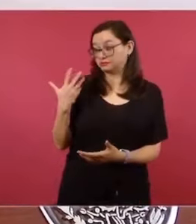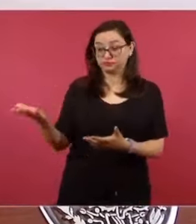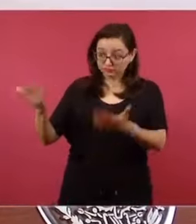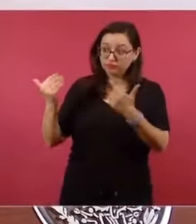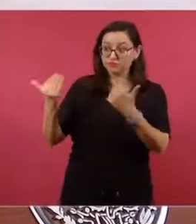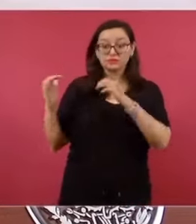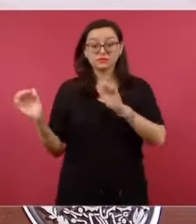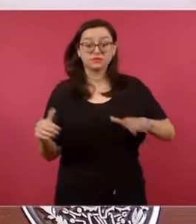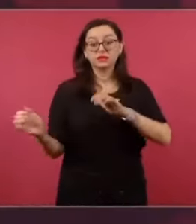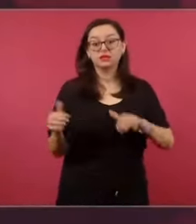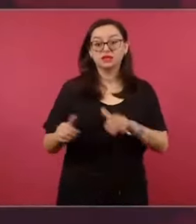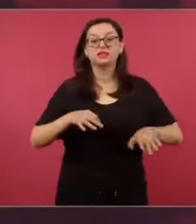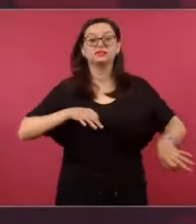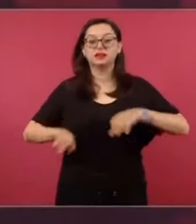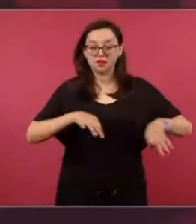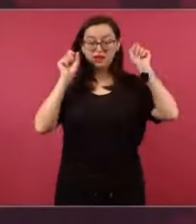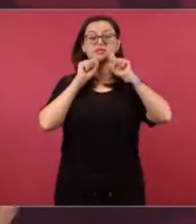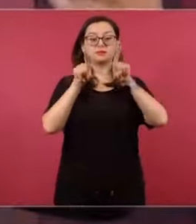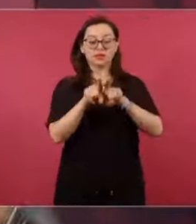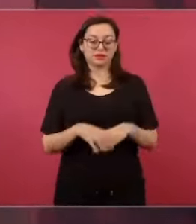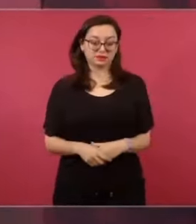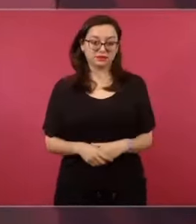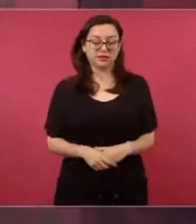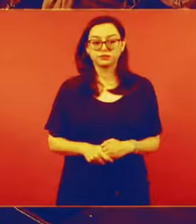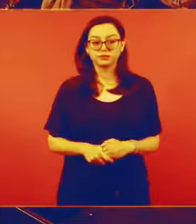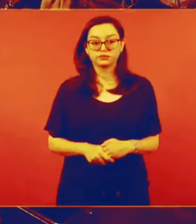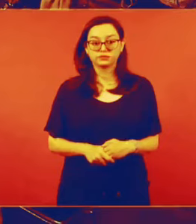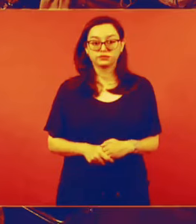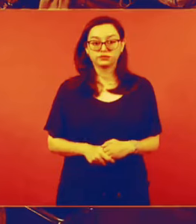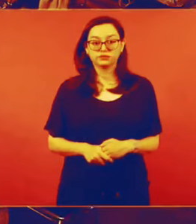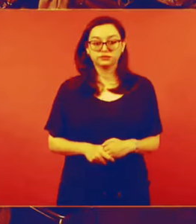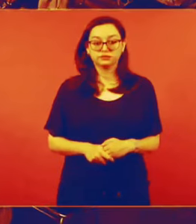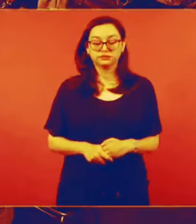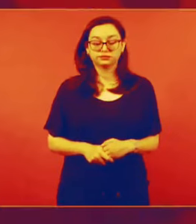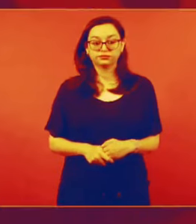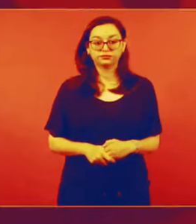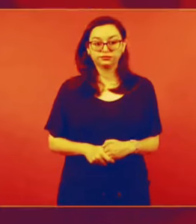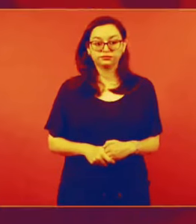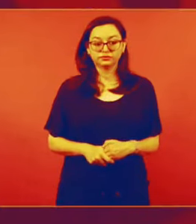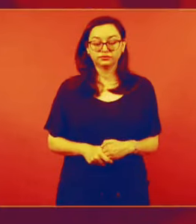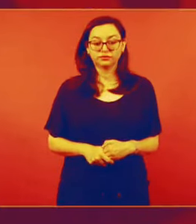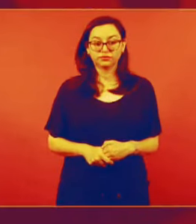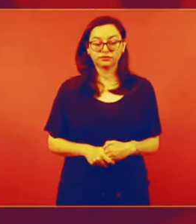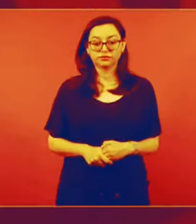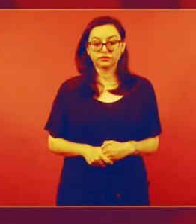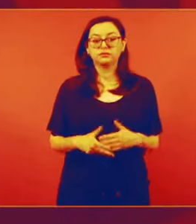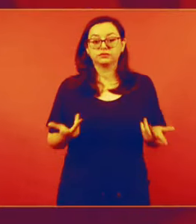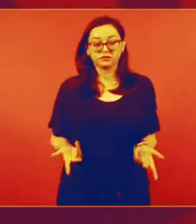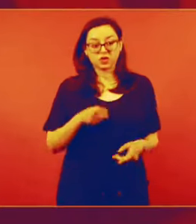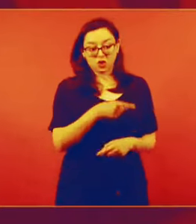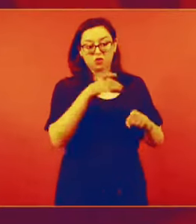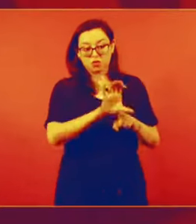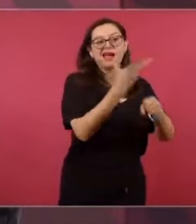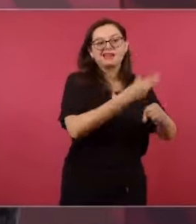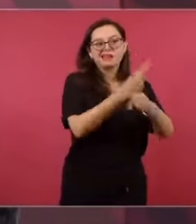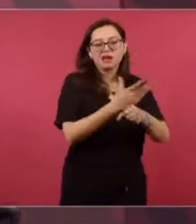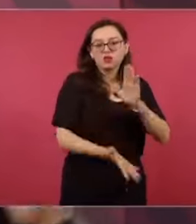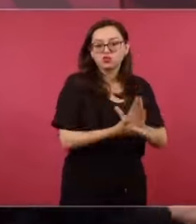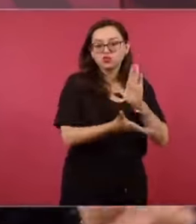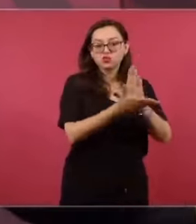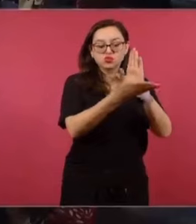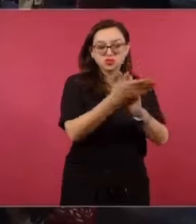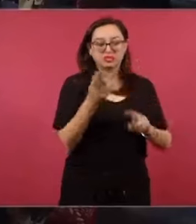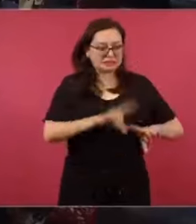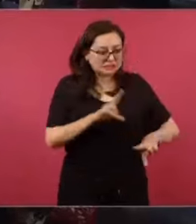médicos generales y de enfermeras. Desde luego, lo que ahora se les está entregando a los comités es para el mantenimiento, es